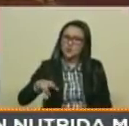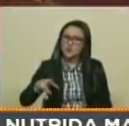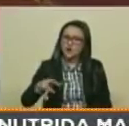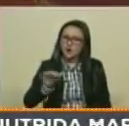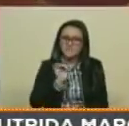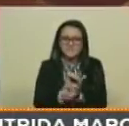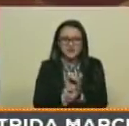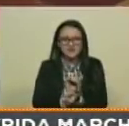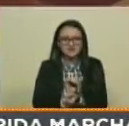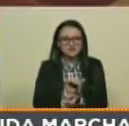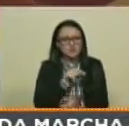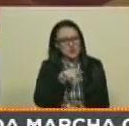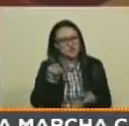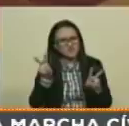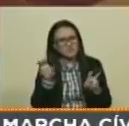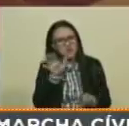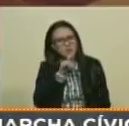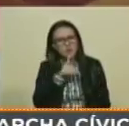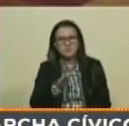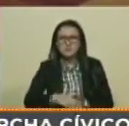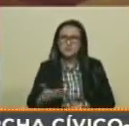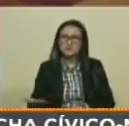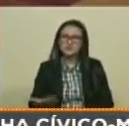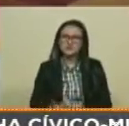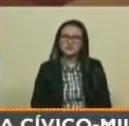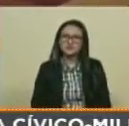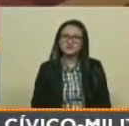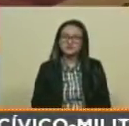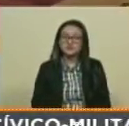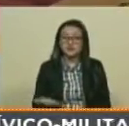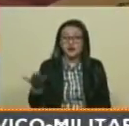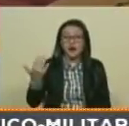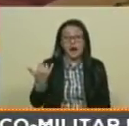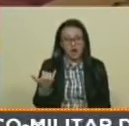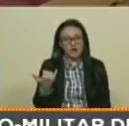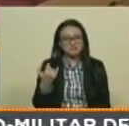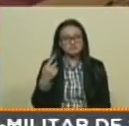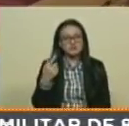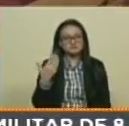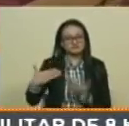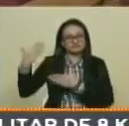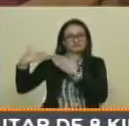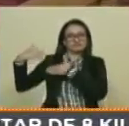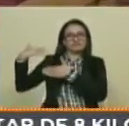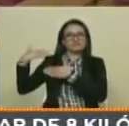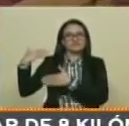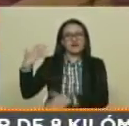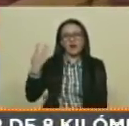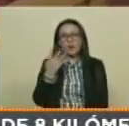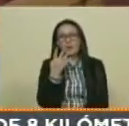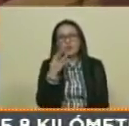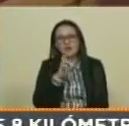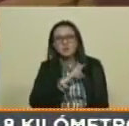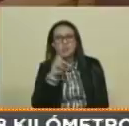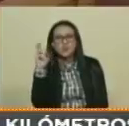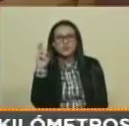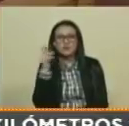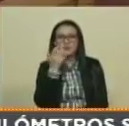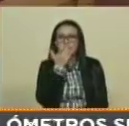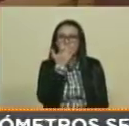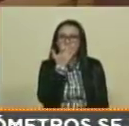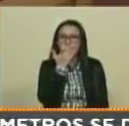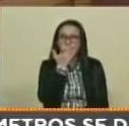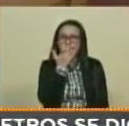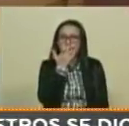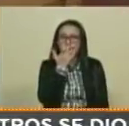libertad en estos temas? Pero también, vamos a hacer el balance de la Cuarta República. ¿Qué hicieron quienes me antecedieron